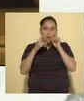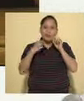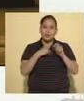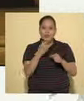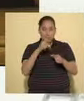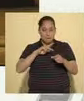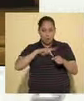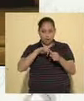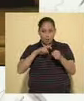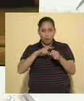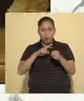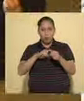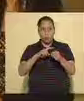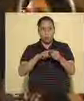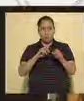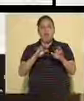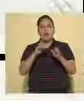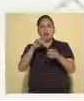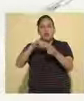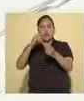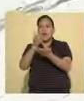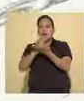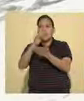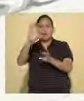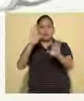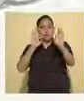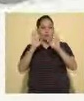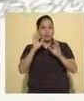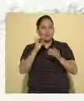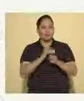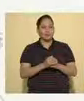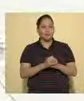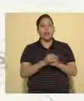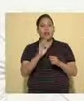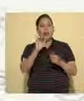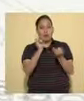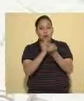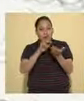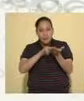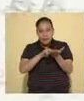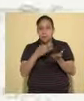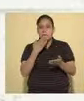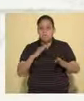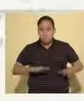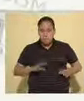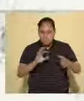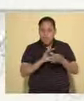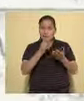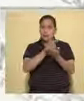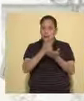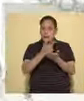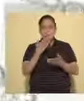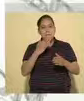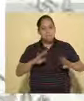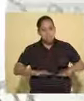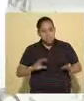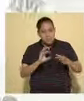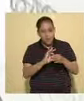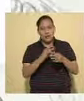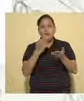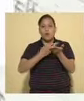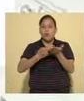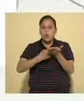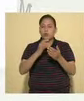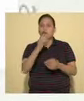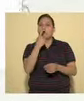mis colores en la paleta de los azules, ¿no? Los azules te van muy bien, los negros te van muy bien, grises, ¿qué más? Los rosas,